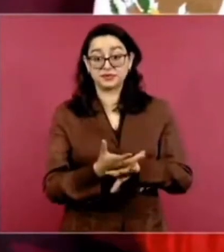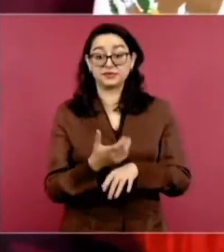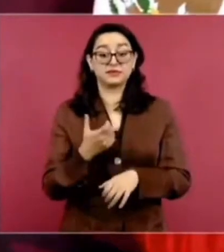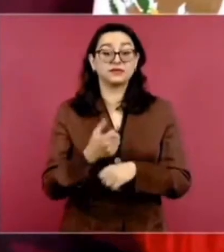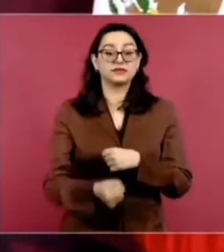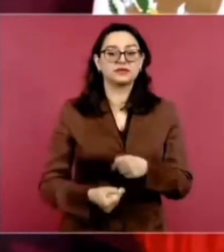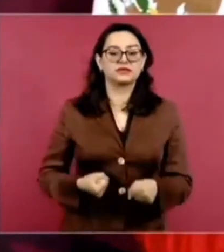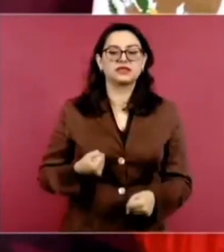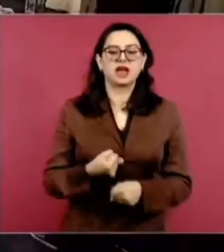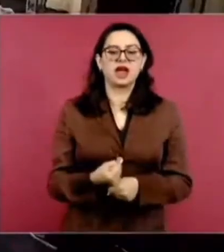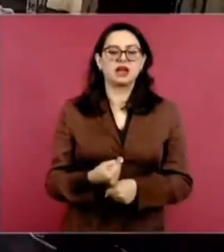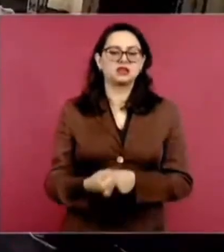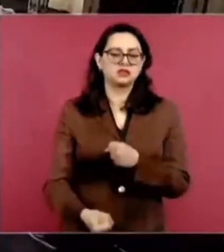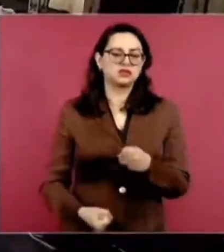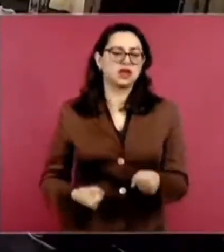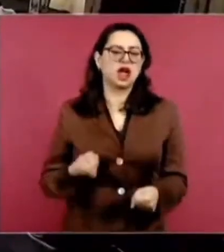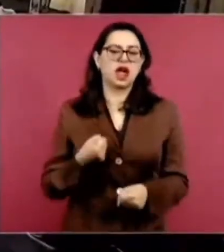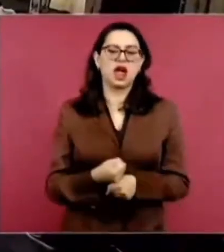se